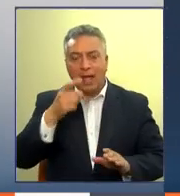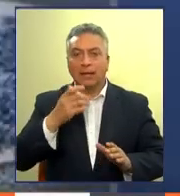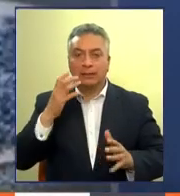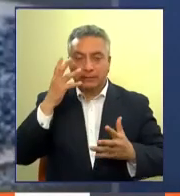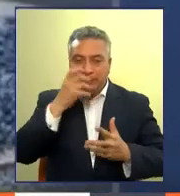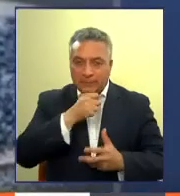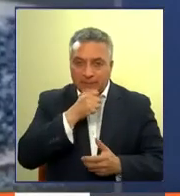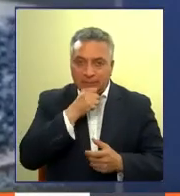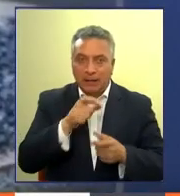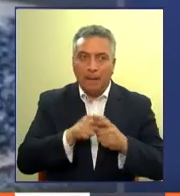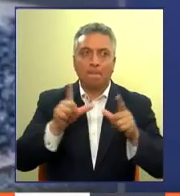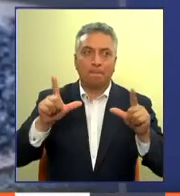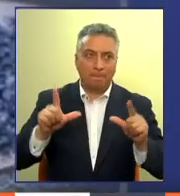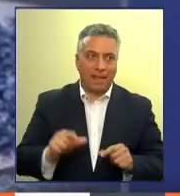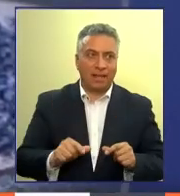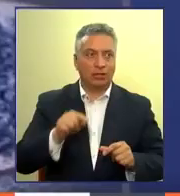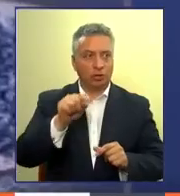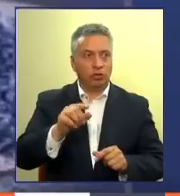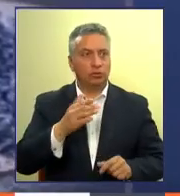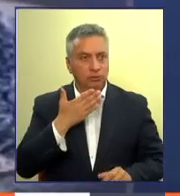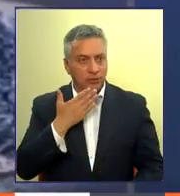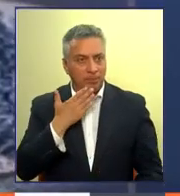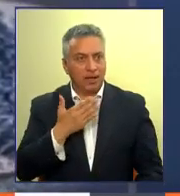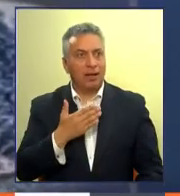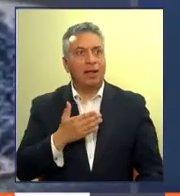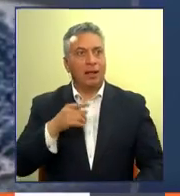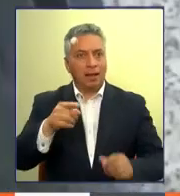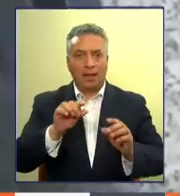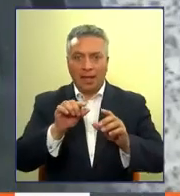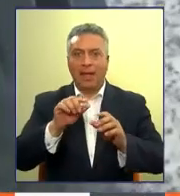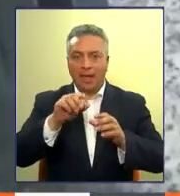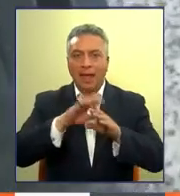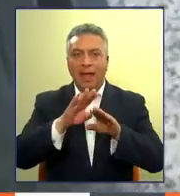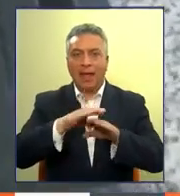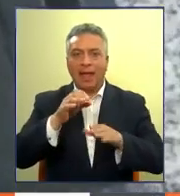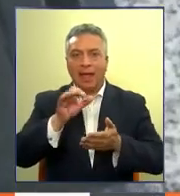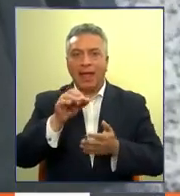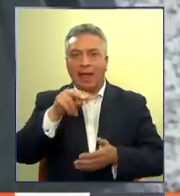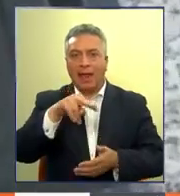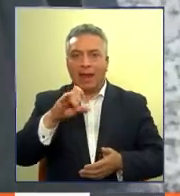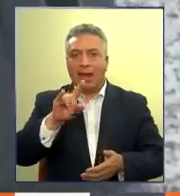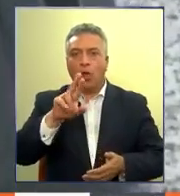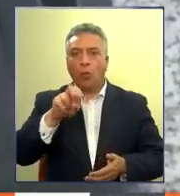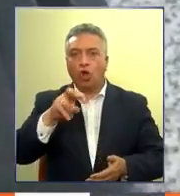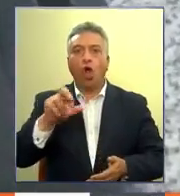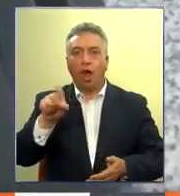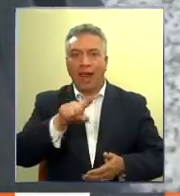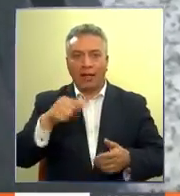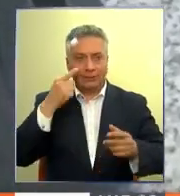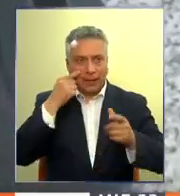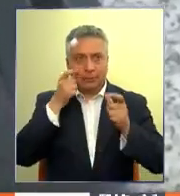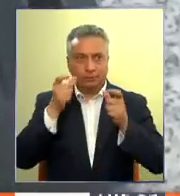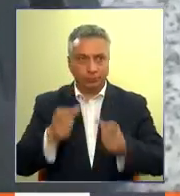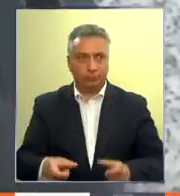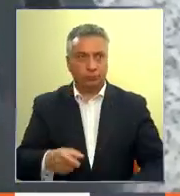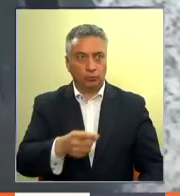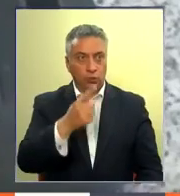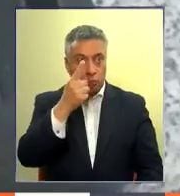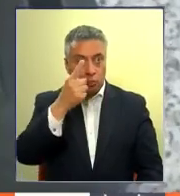envejecimiento celular. El chilayita andino que protege las neuronas. Una cucharada de